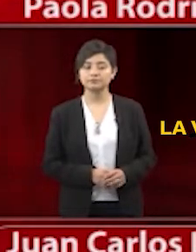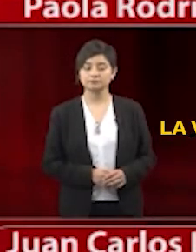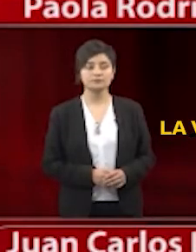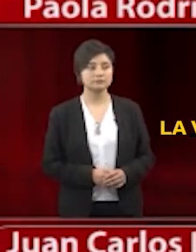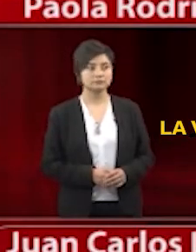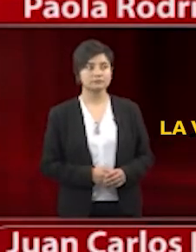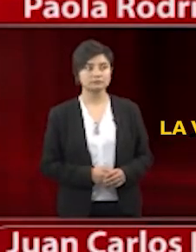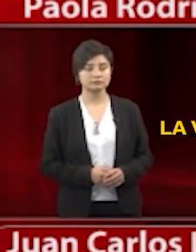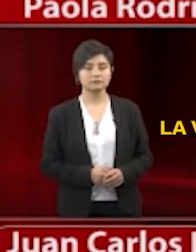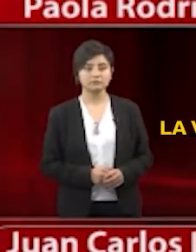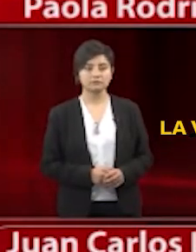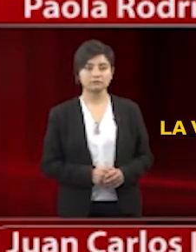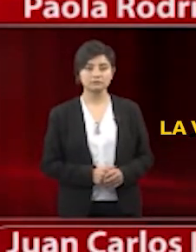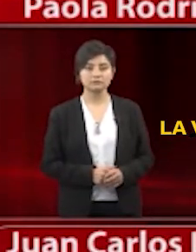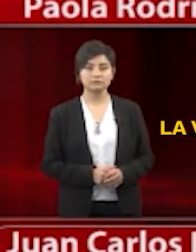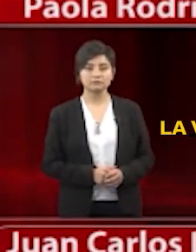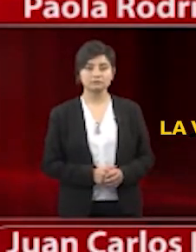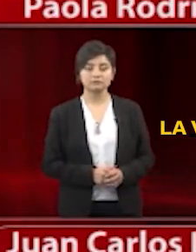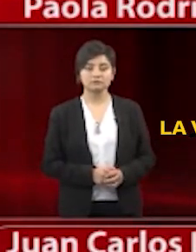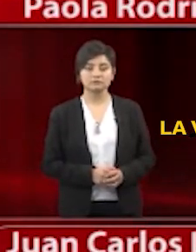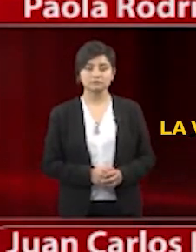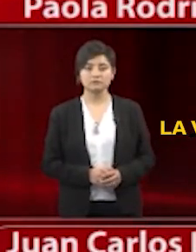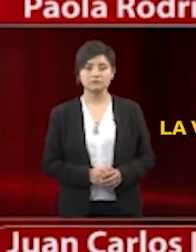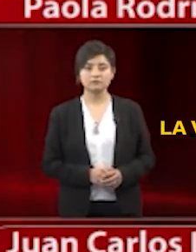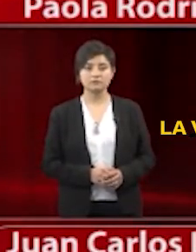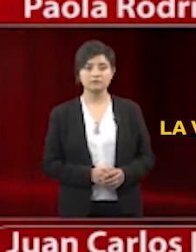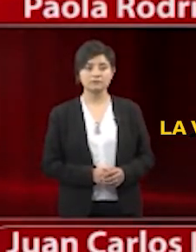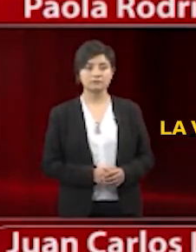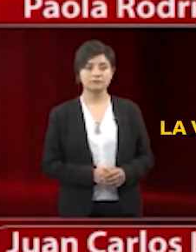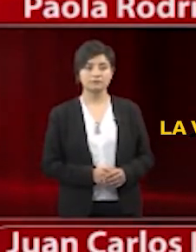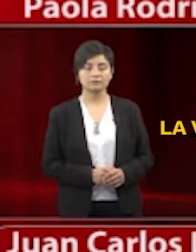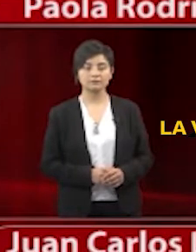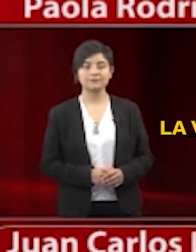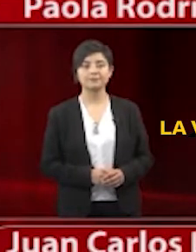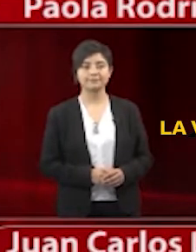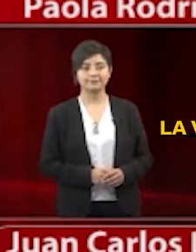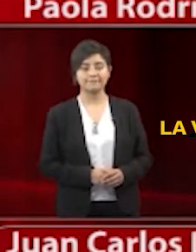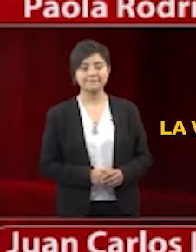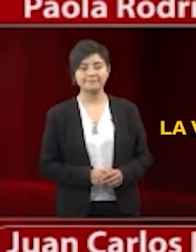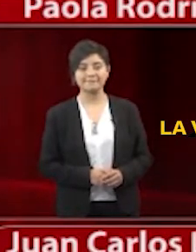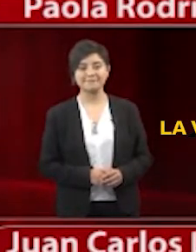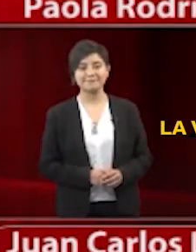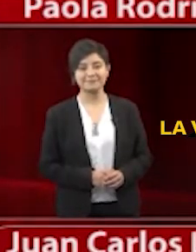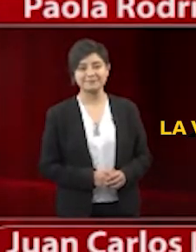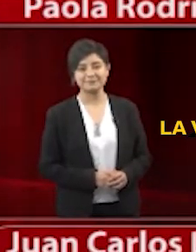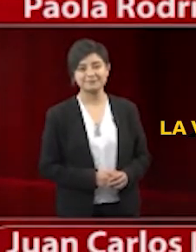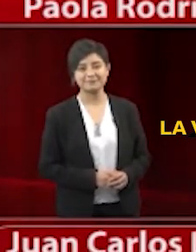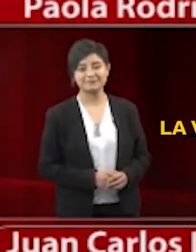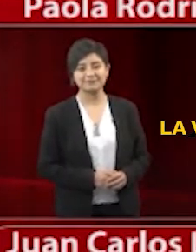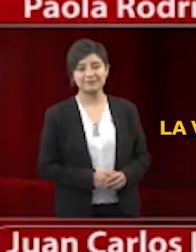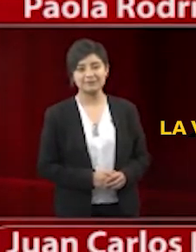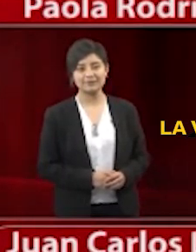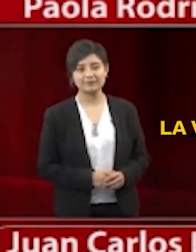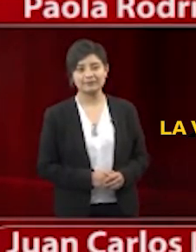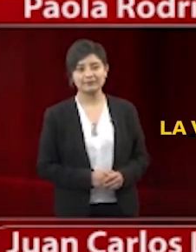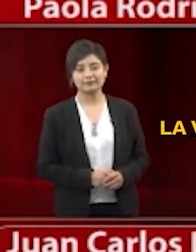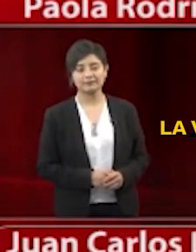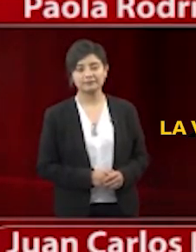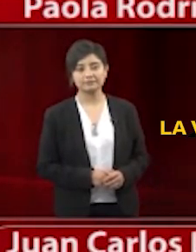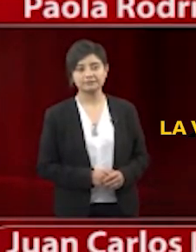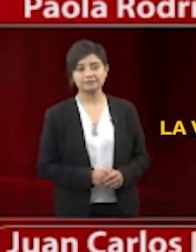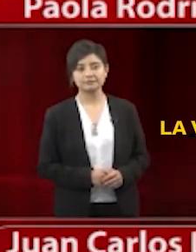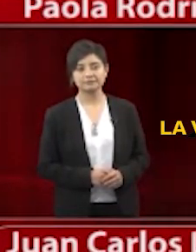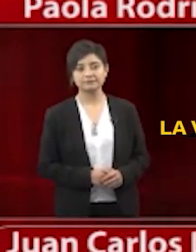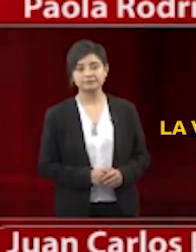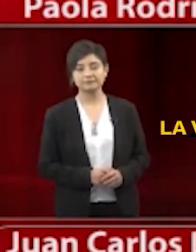los Estados Unidos, cuando firma un tratado de libre comercio con un país, siempre impone las reglas de